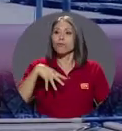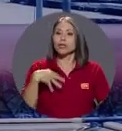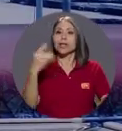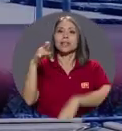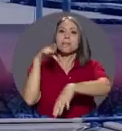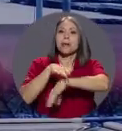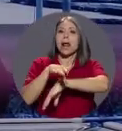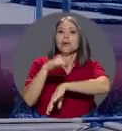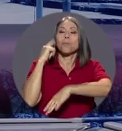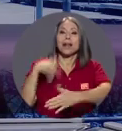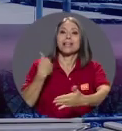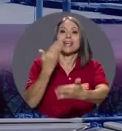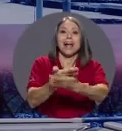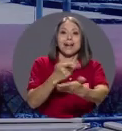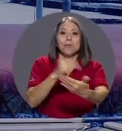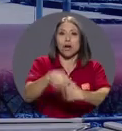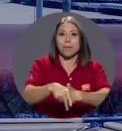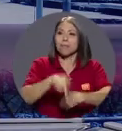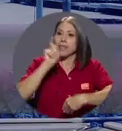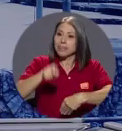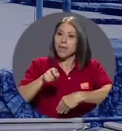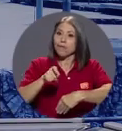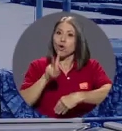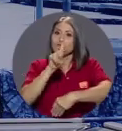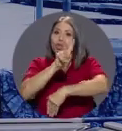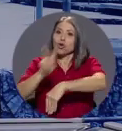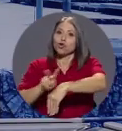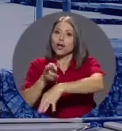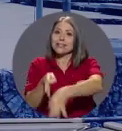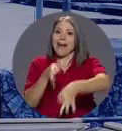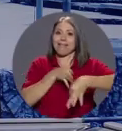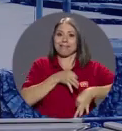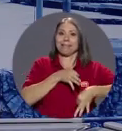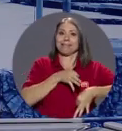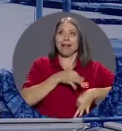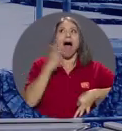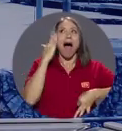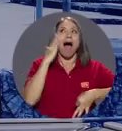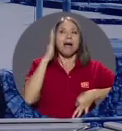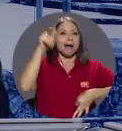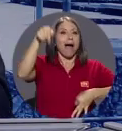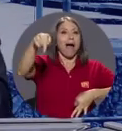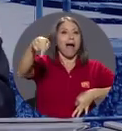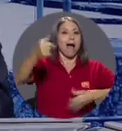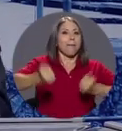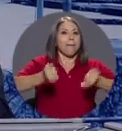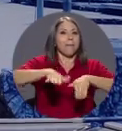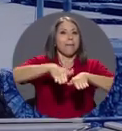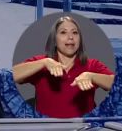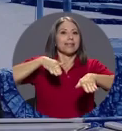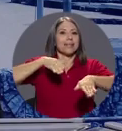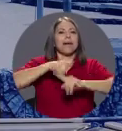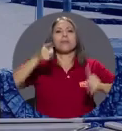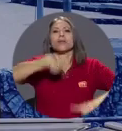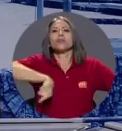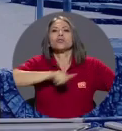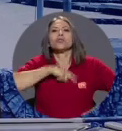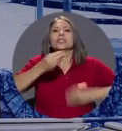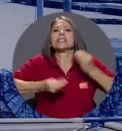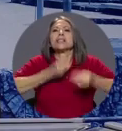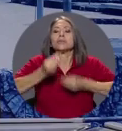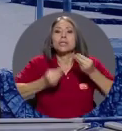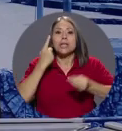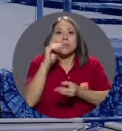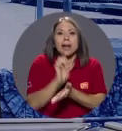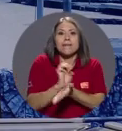irme temprano para llegar al programa, tengo que irme hora y media, 2 horas antes, y damos por sentado. ¿Por qué? Porque hay presa. Bueno, pero ¿qué estamos haciendo para evitar